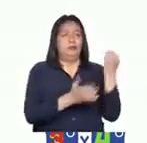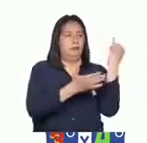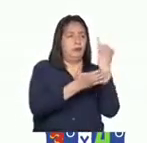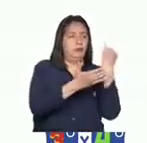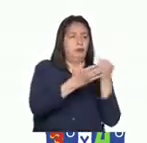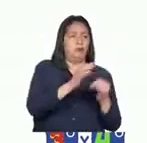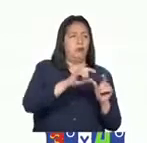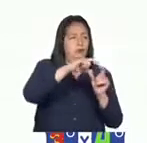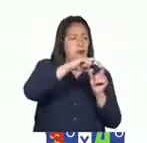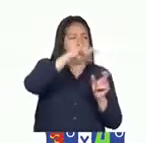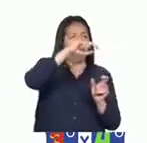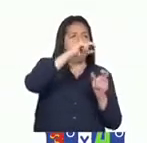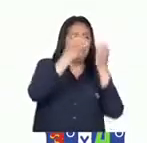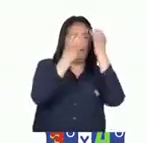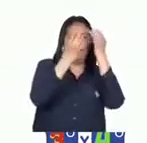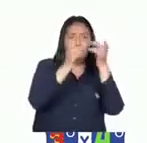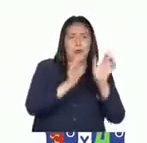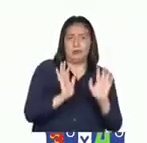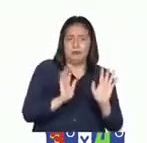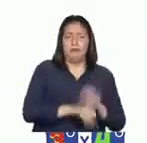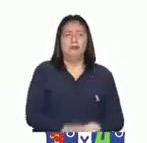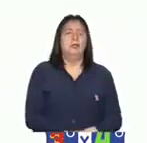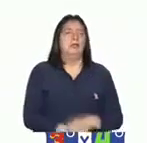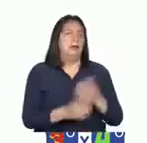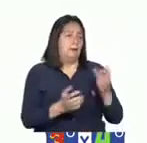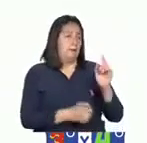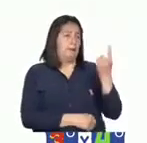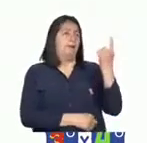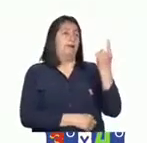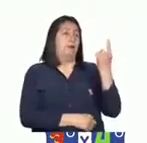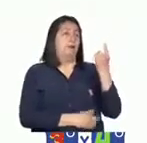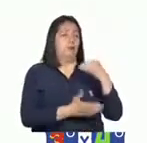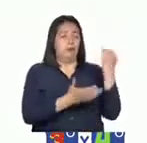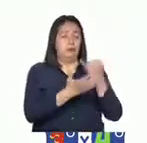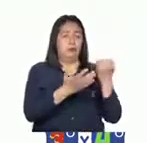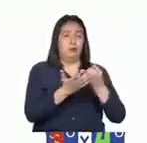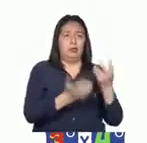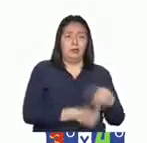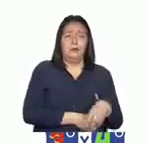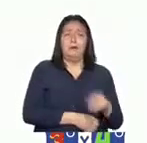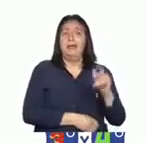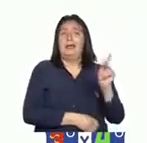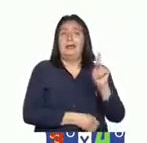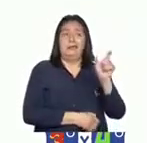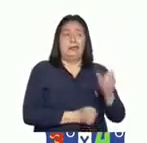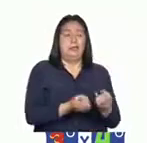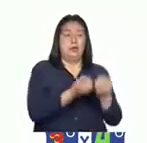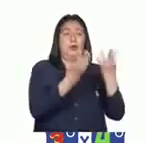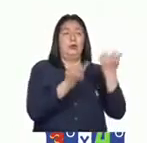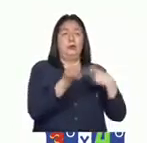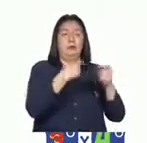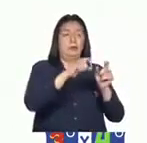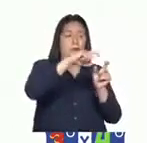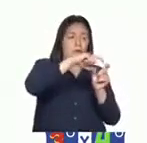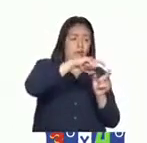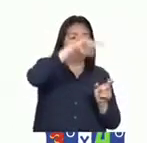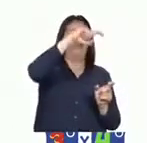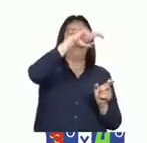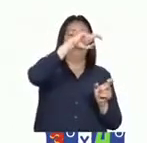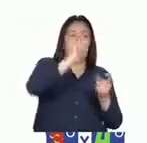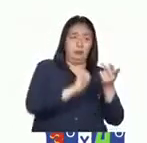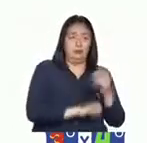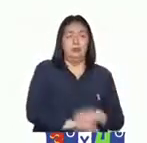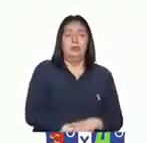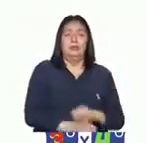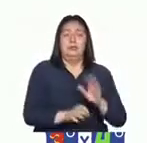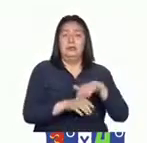en el que colocaron la información que tenían. Primero dibujaron una barra para representar la cantidad de fajas que vendió